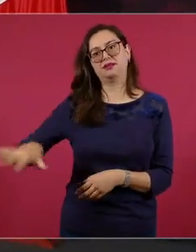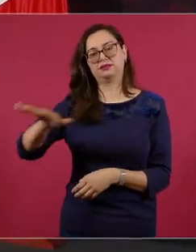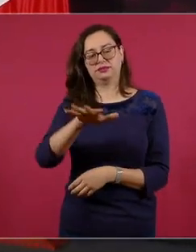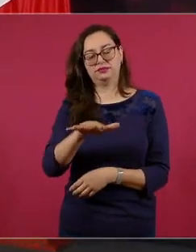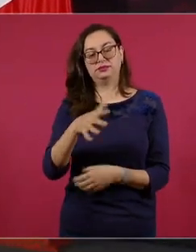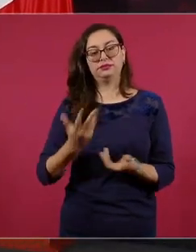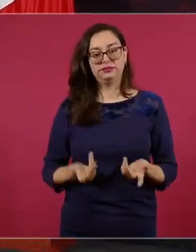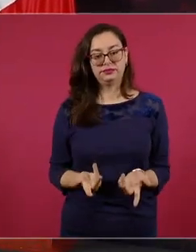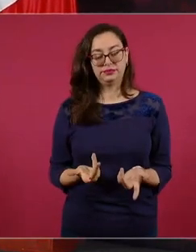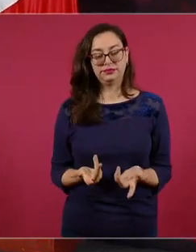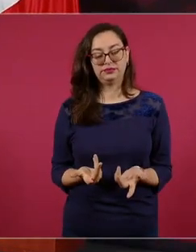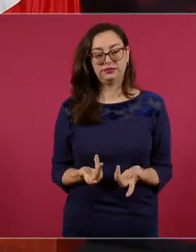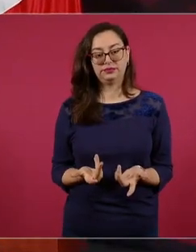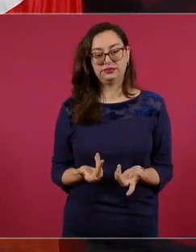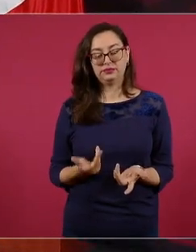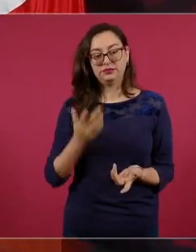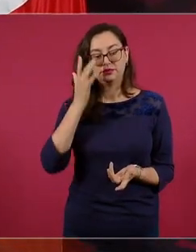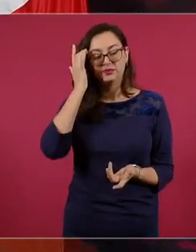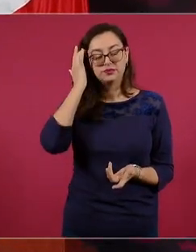electa